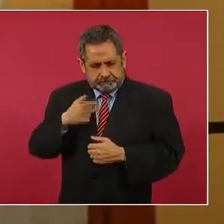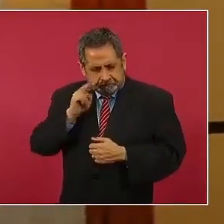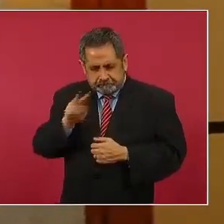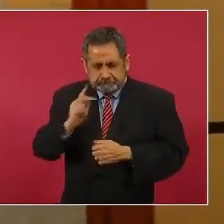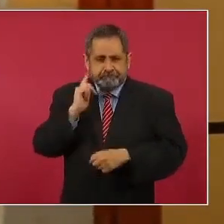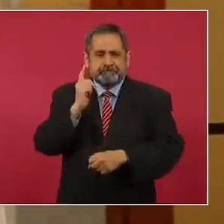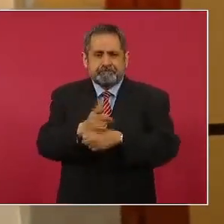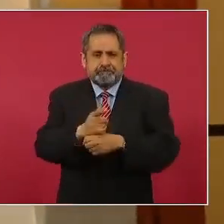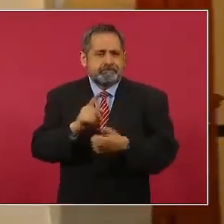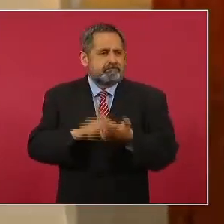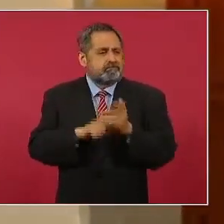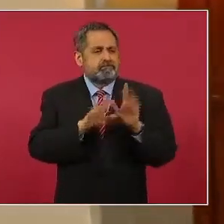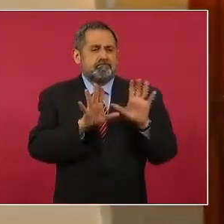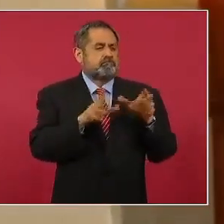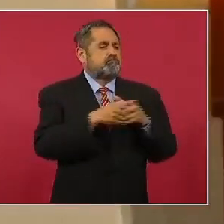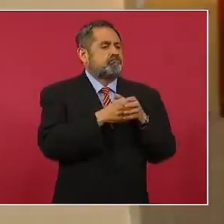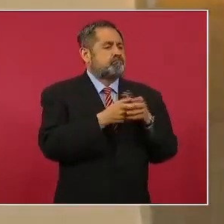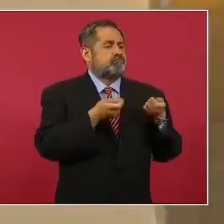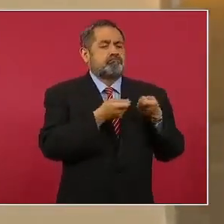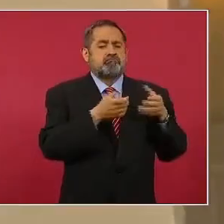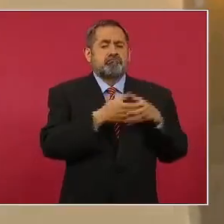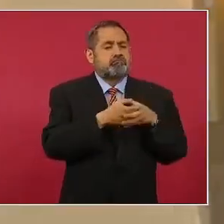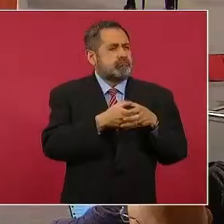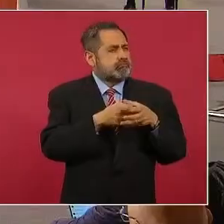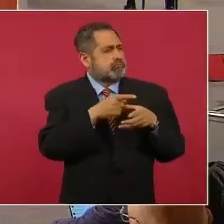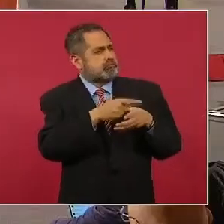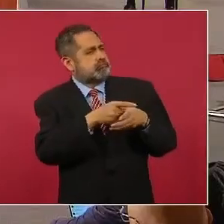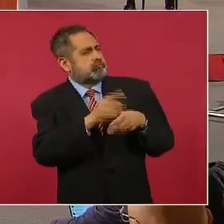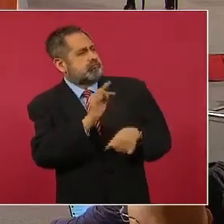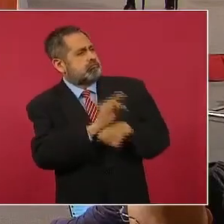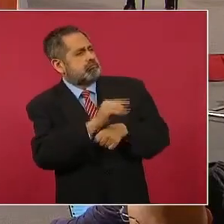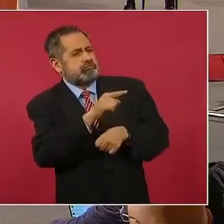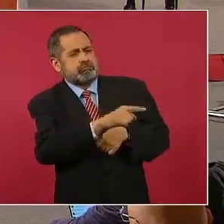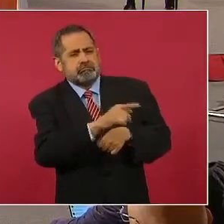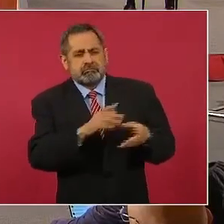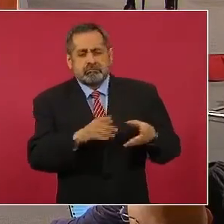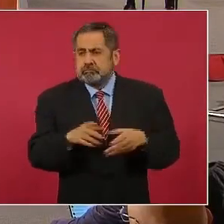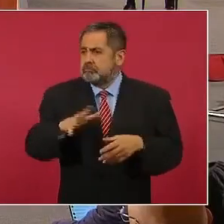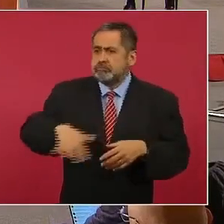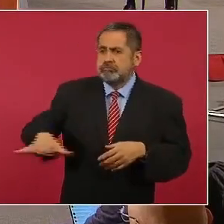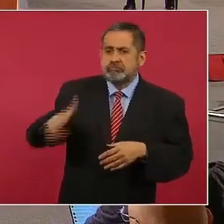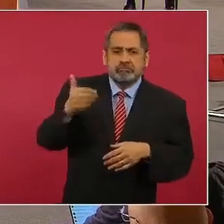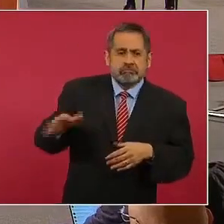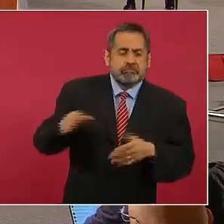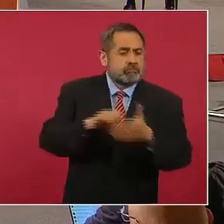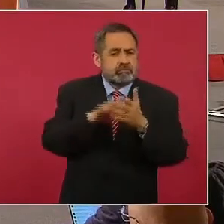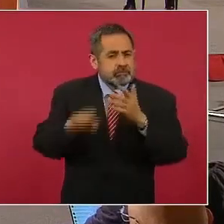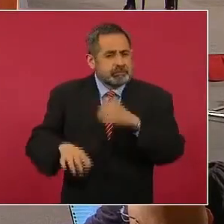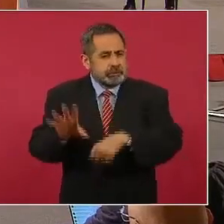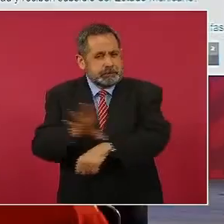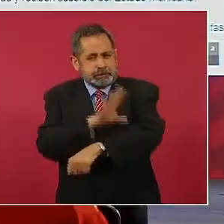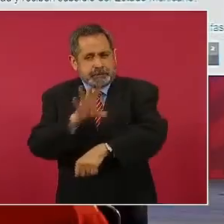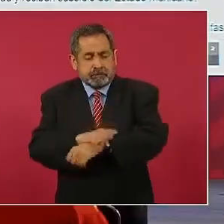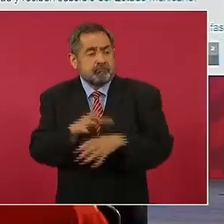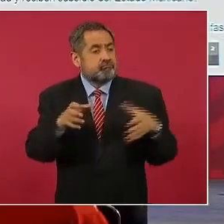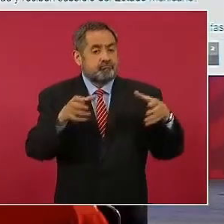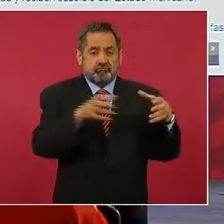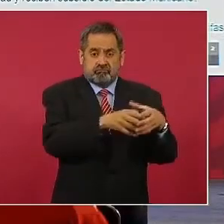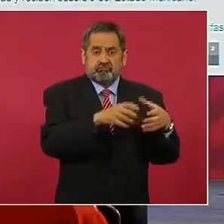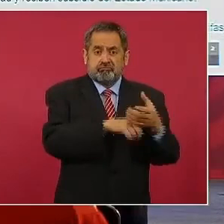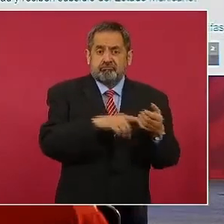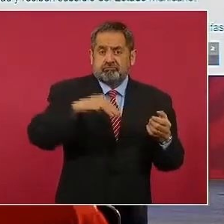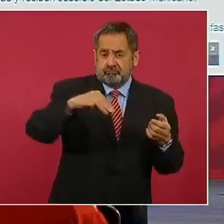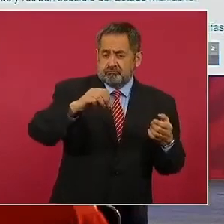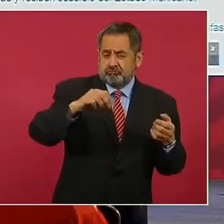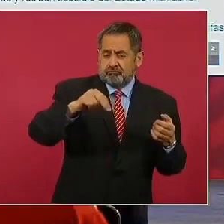denominado oligárquico, un sistema de privilegios, un sistema en el caso de la electricidad, donde hay monopolios privados,